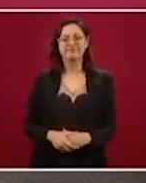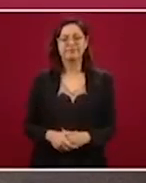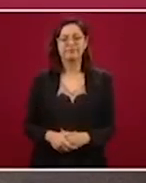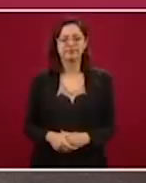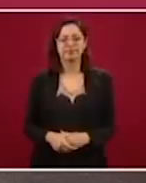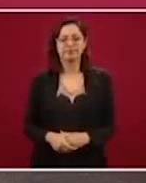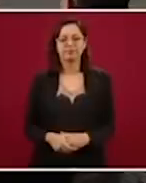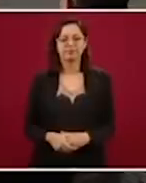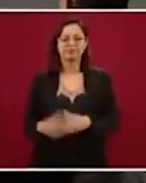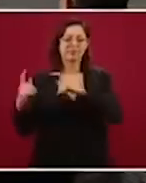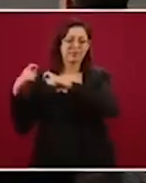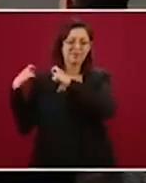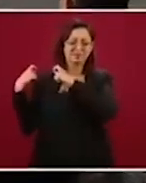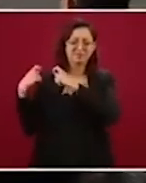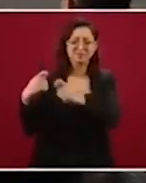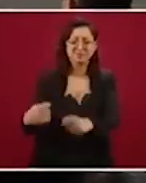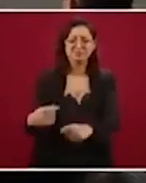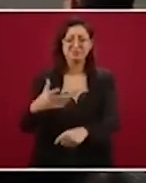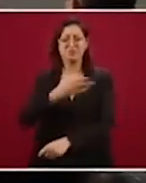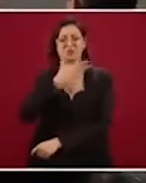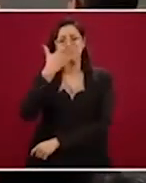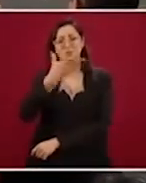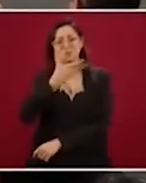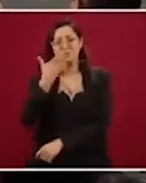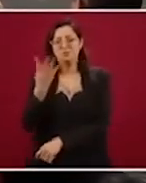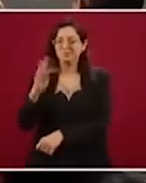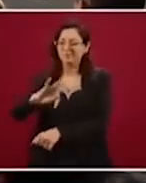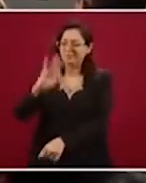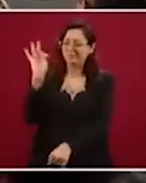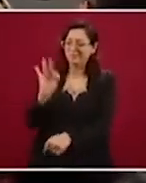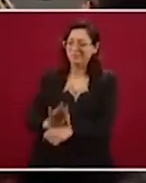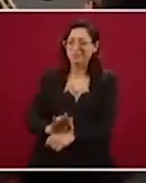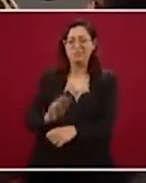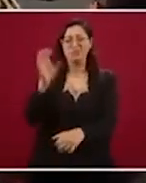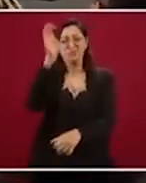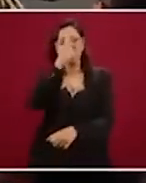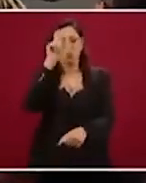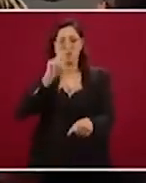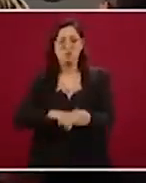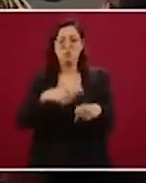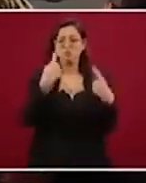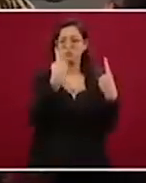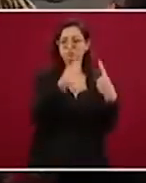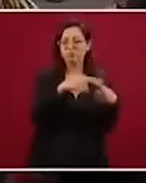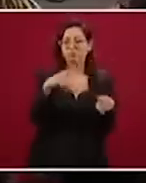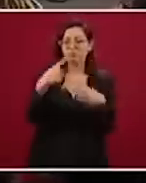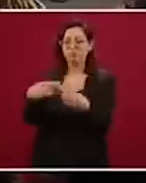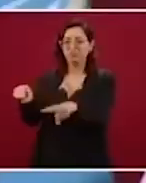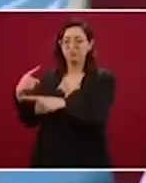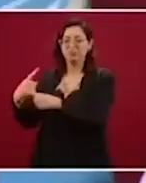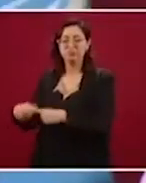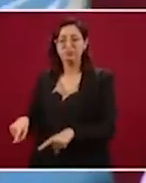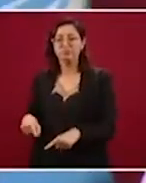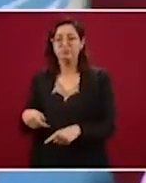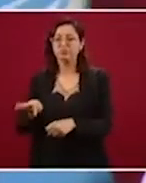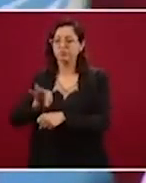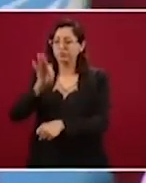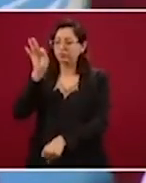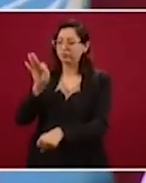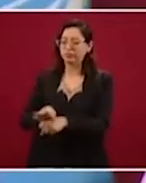las tradiciones, las costumbres, las culturas ante